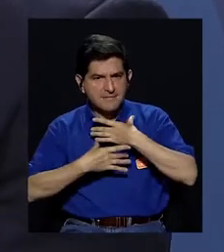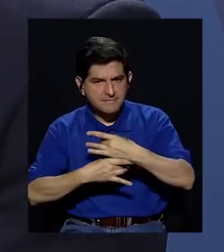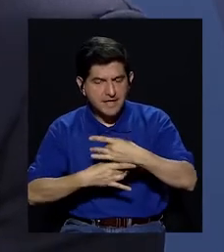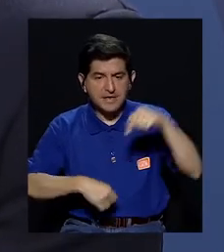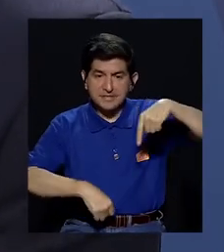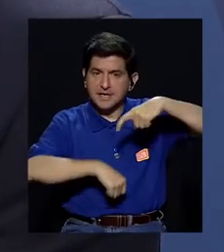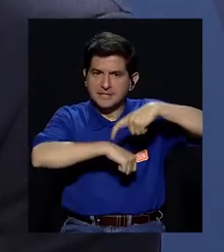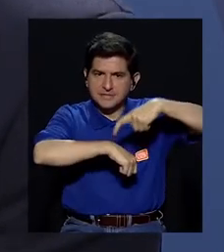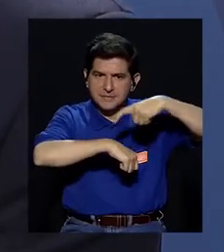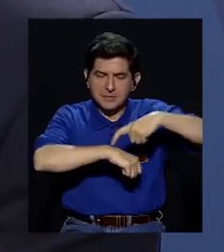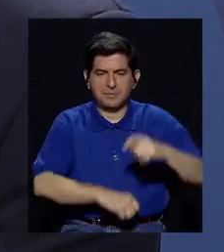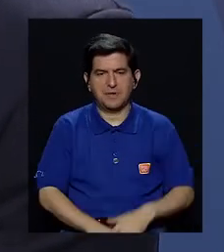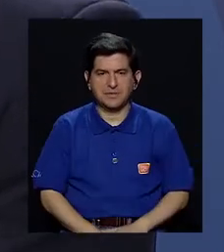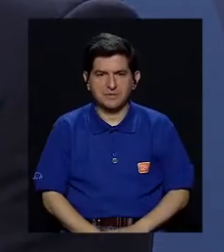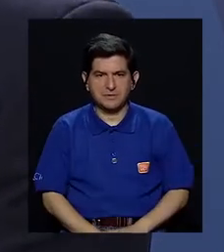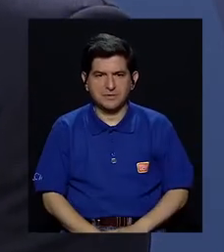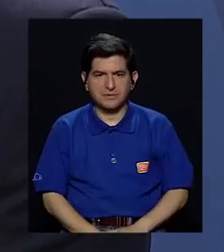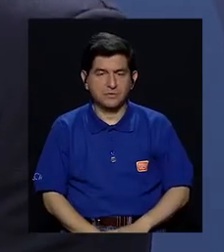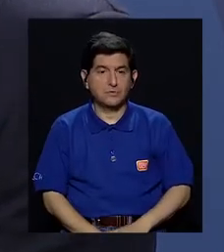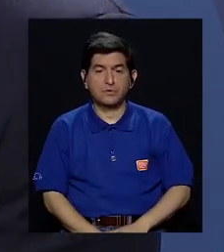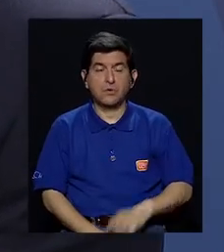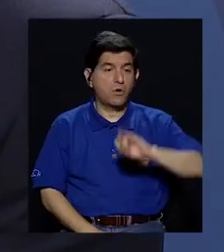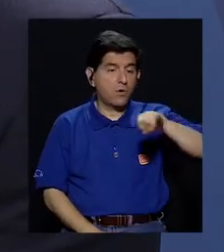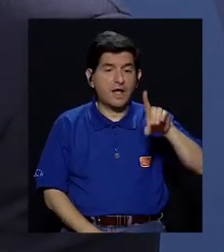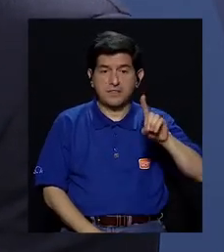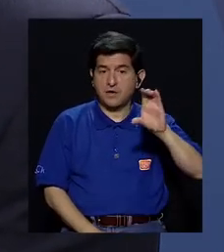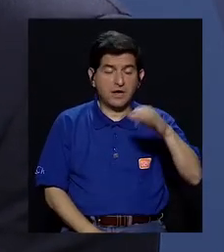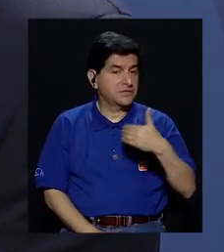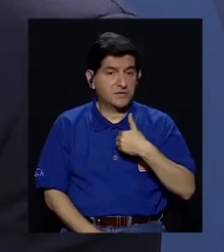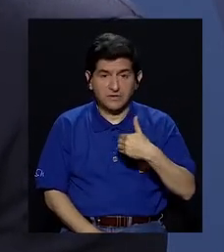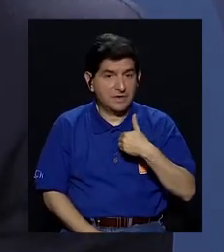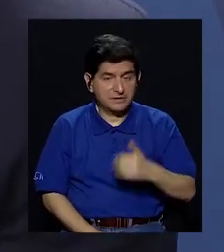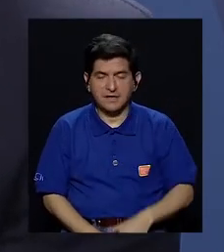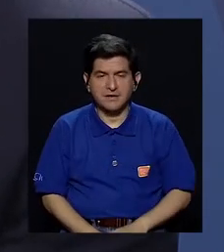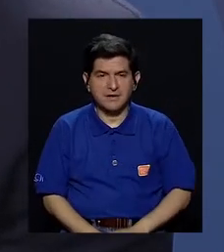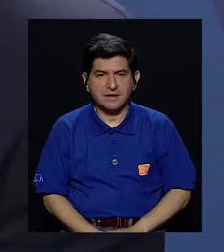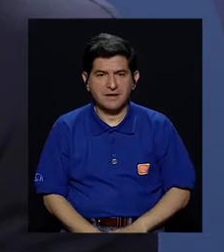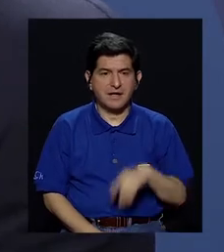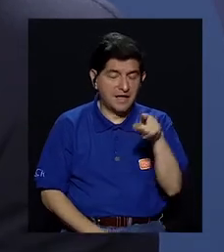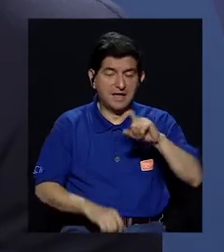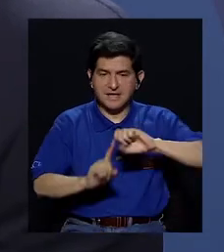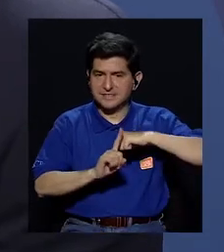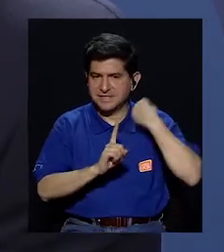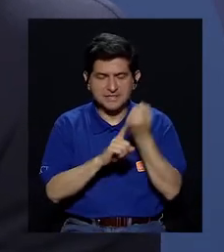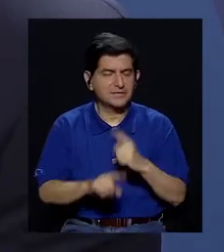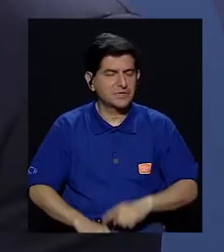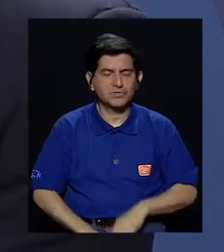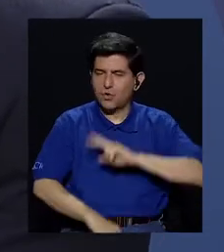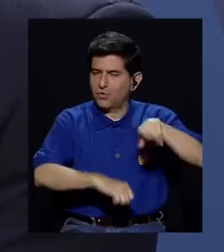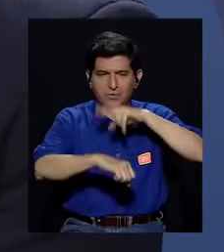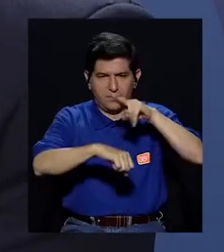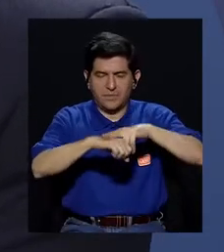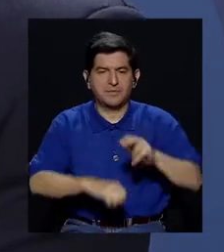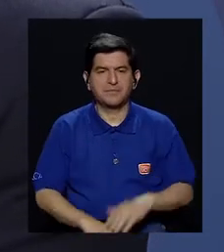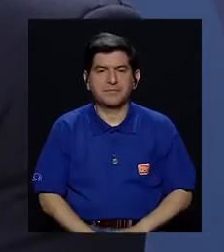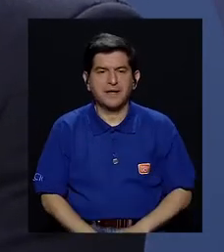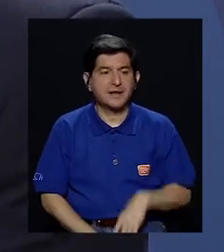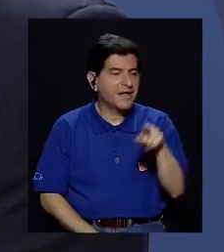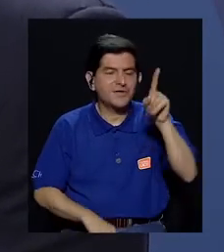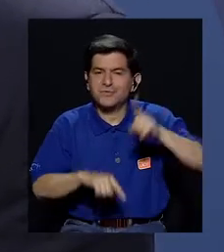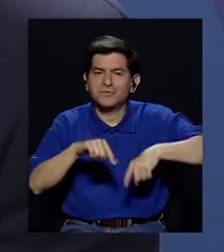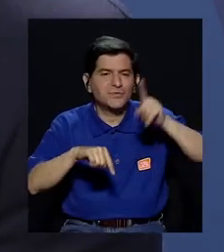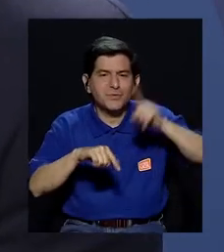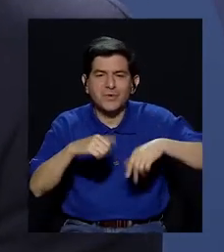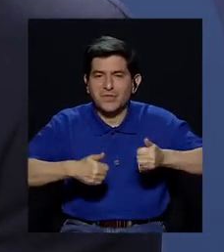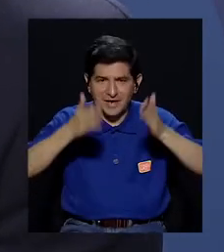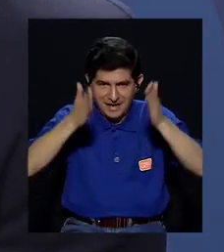en este momento estando inclusive ni siquiera cuántico castró la tiene a las elecciones es completamente típico ellos de ahí no no han